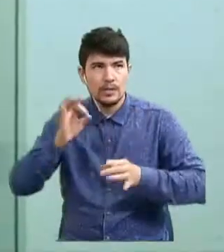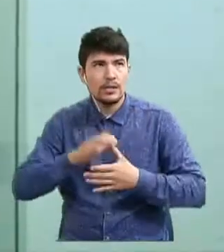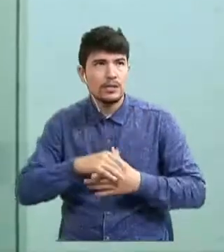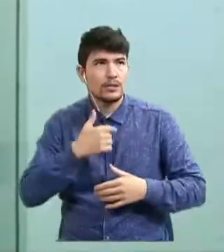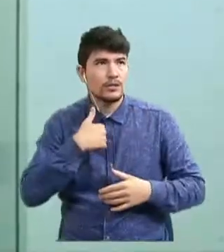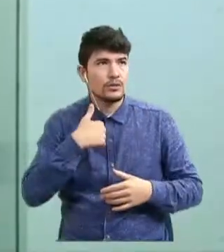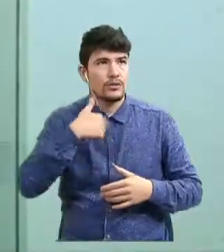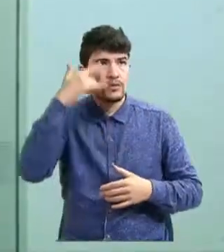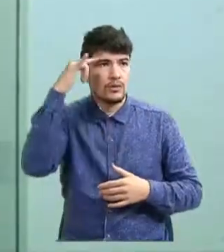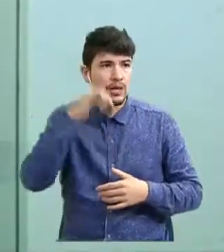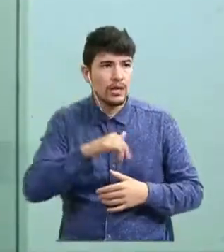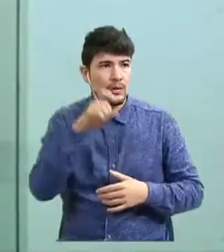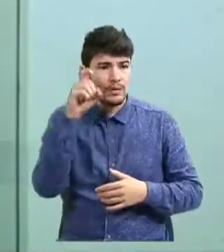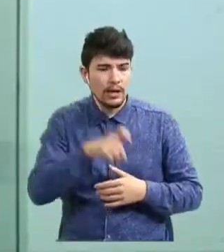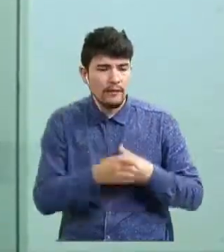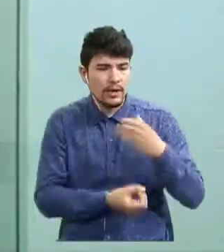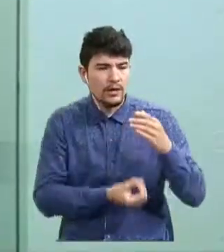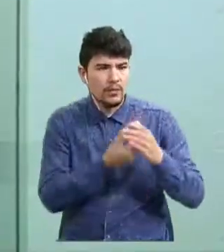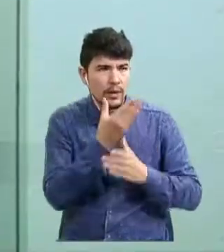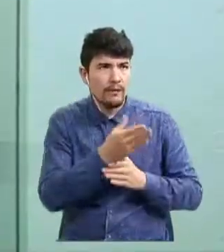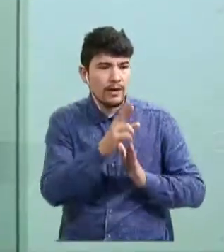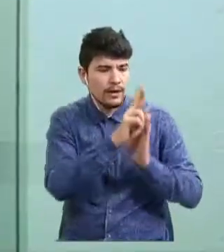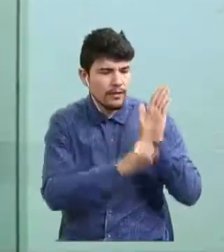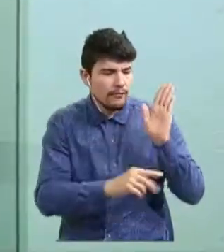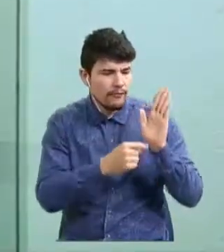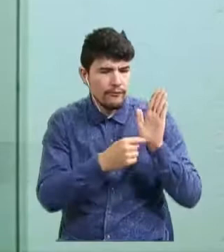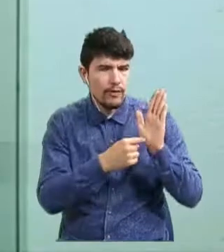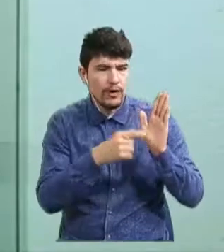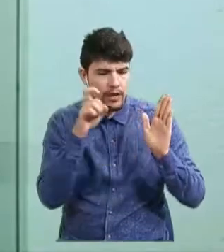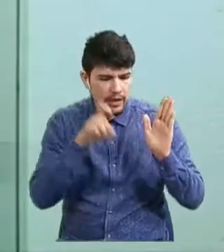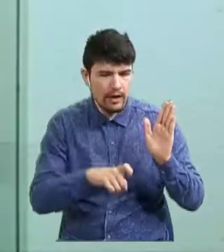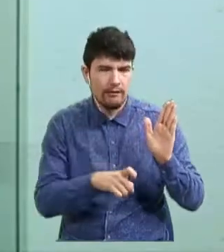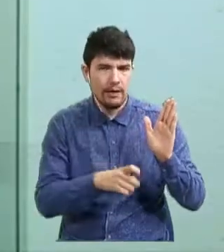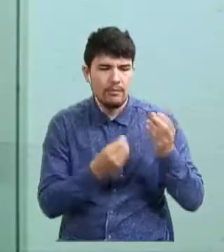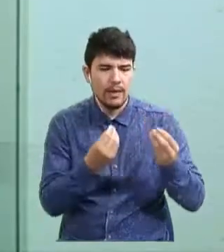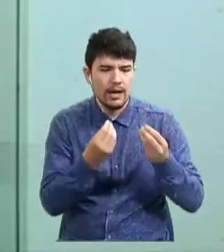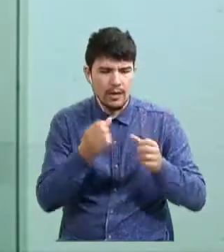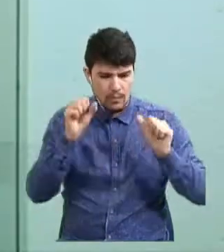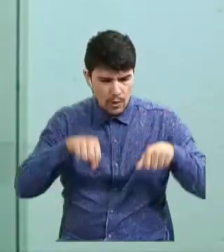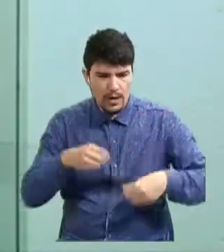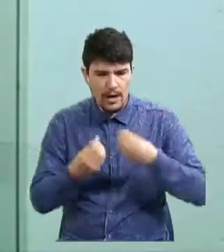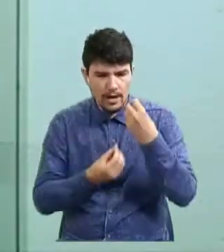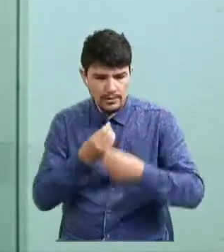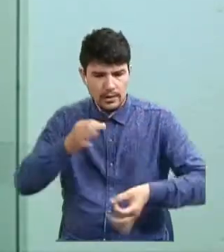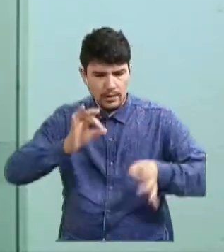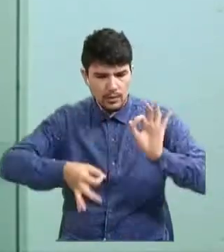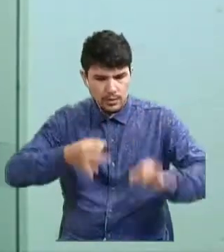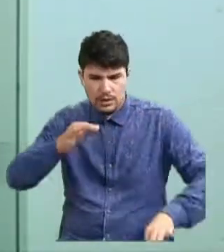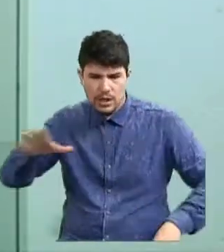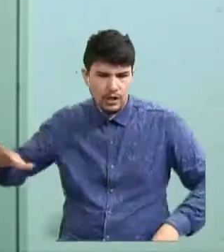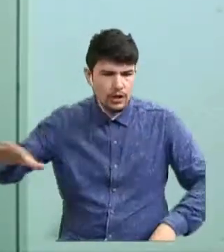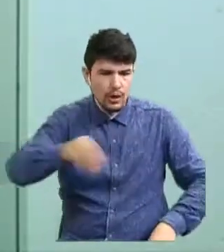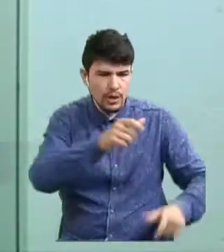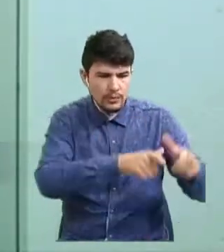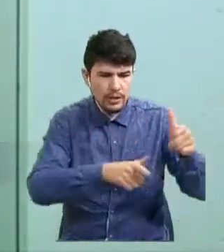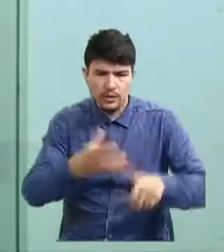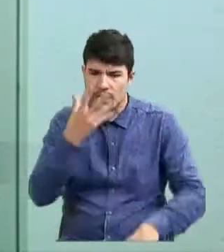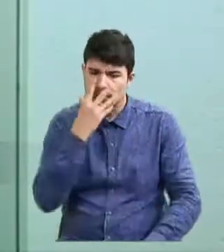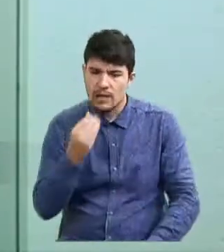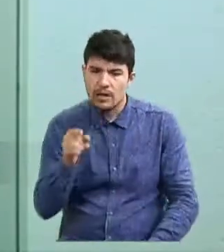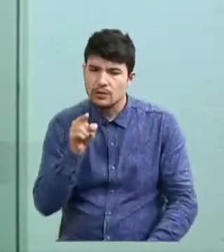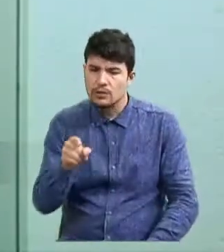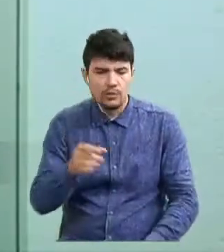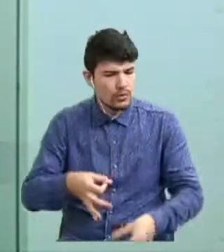tiene que haber una nueva esa reforma para que se haga justicia contra todo ese tipo de personas que no